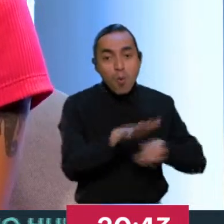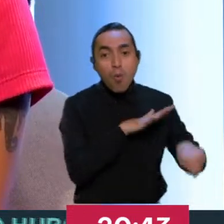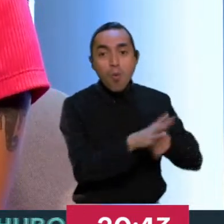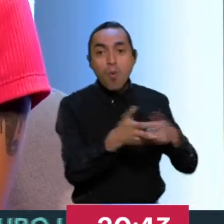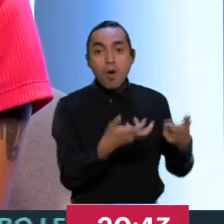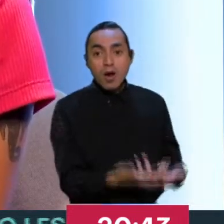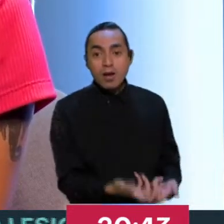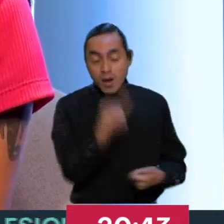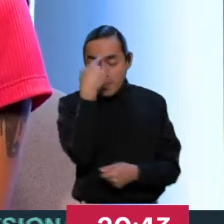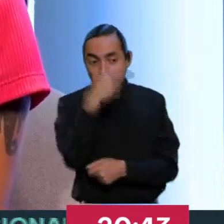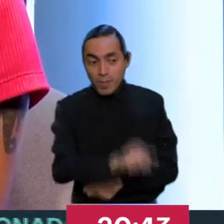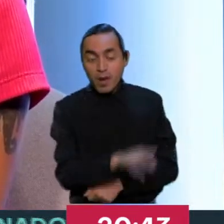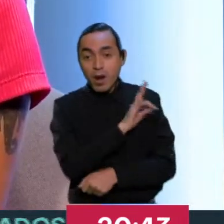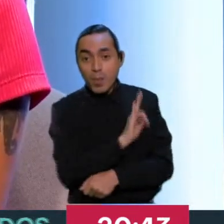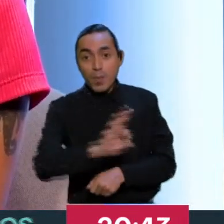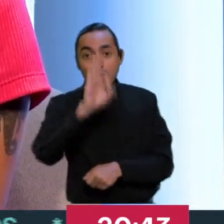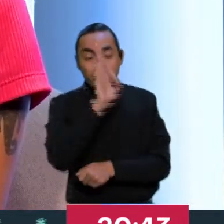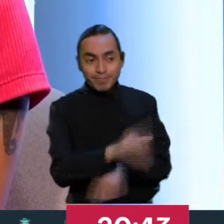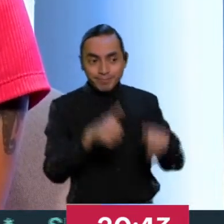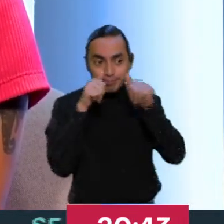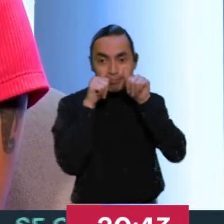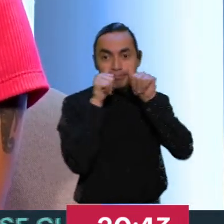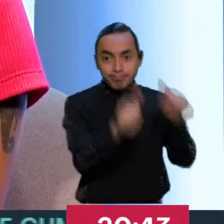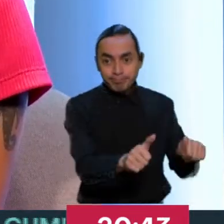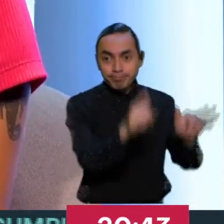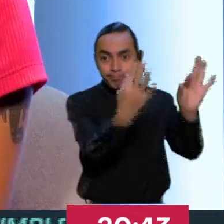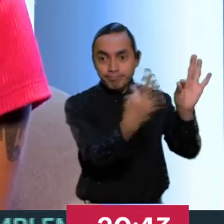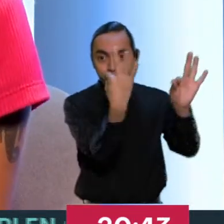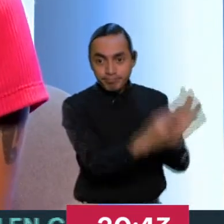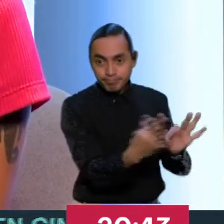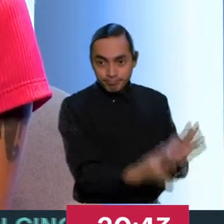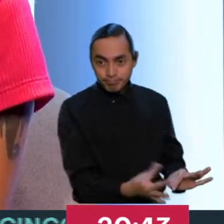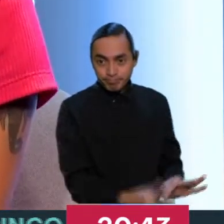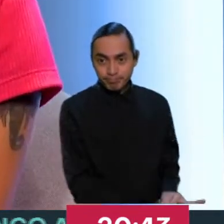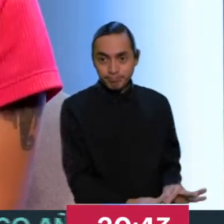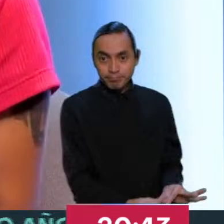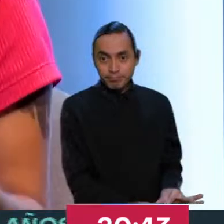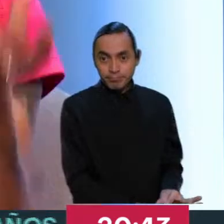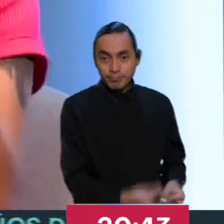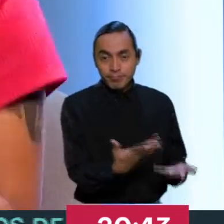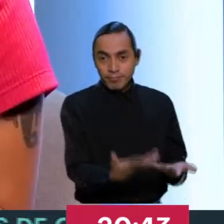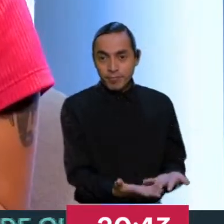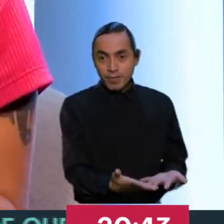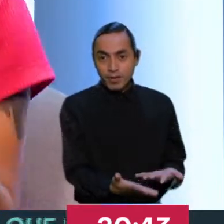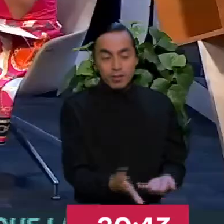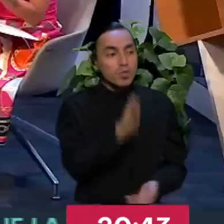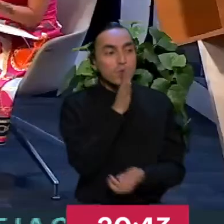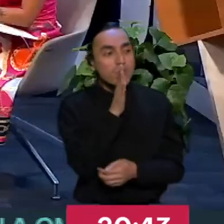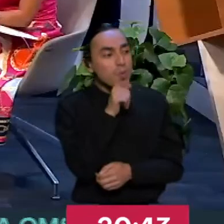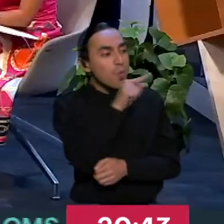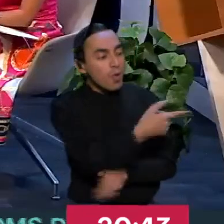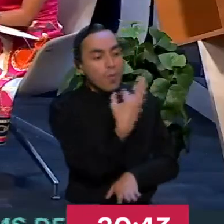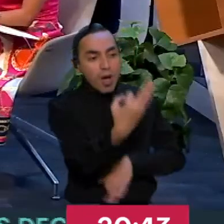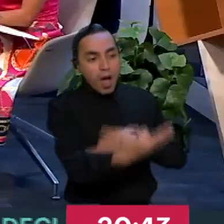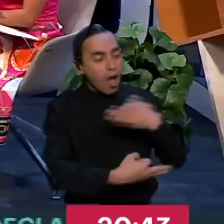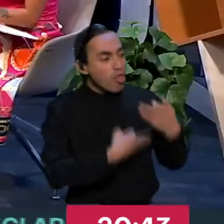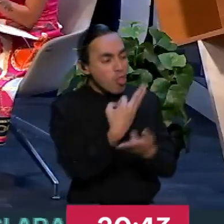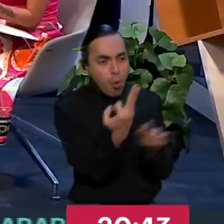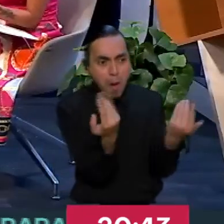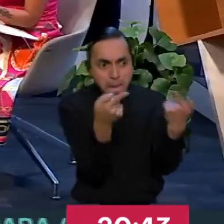concretas para poder darle la atención pertinente, ¿no? No nos podemos meter a todas en el